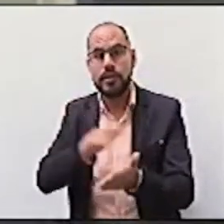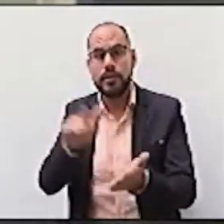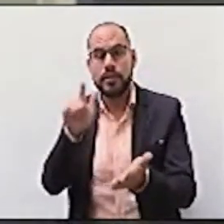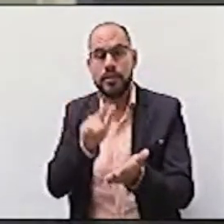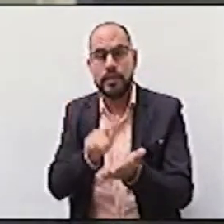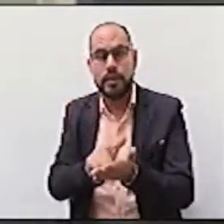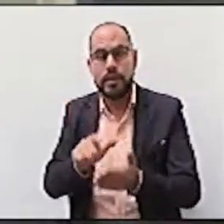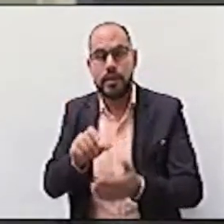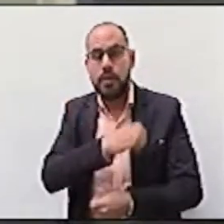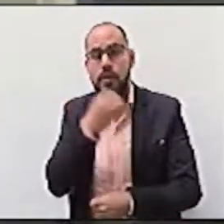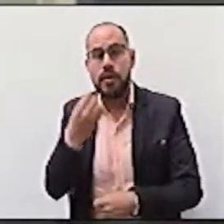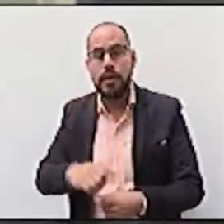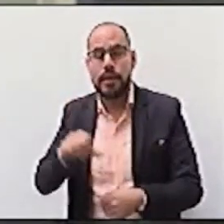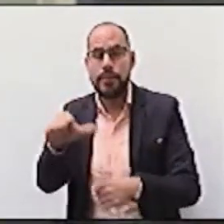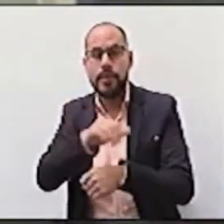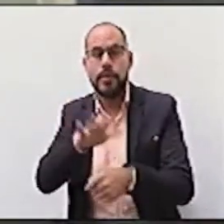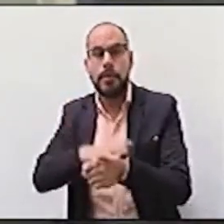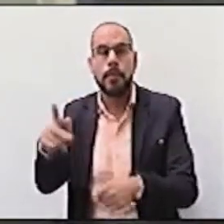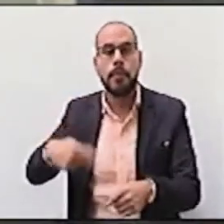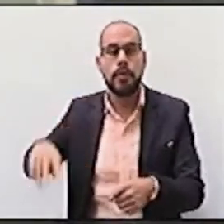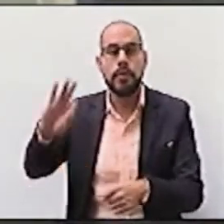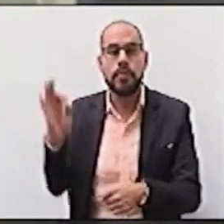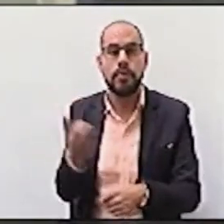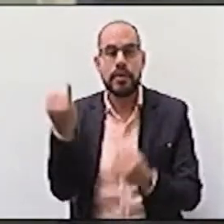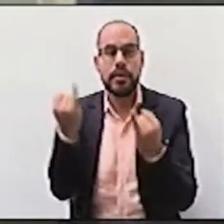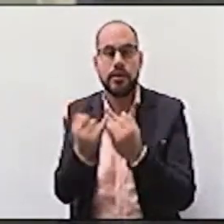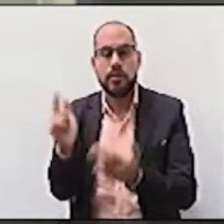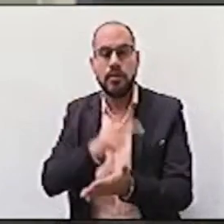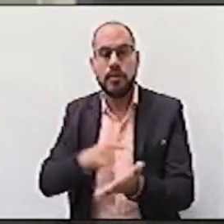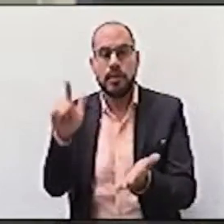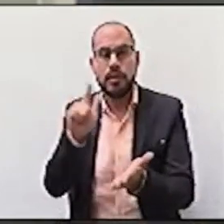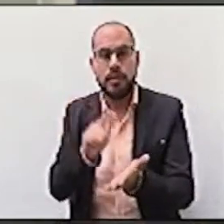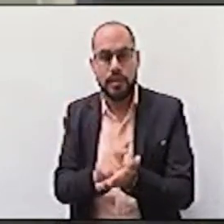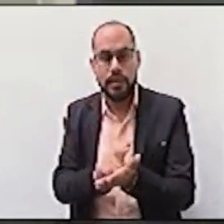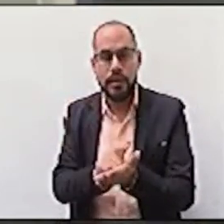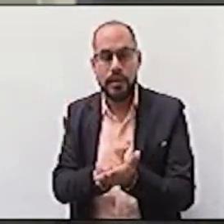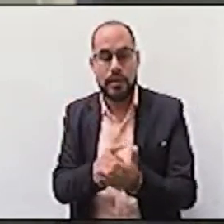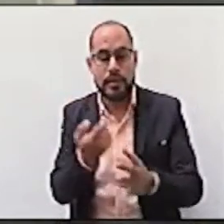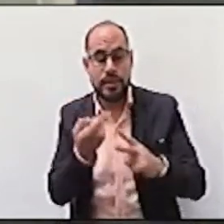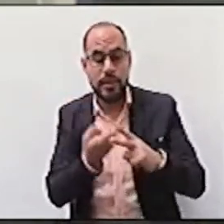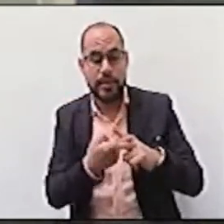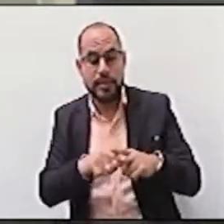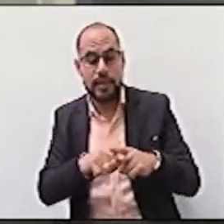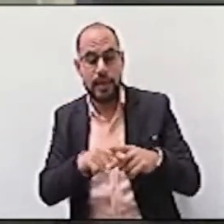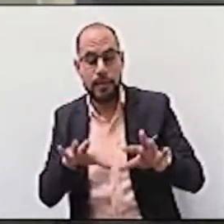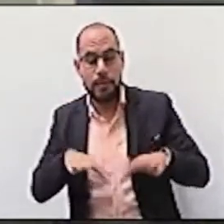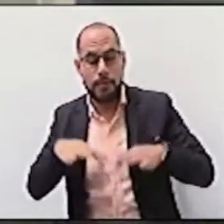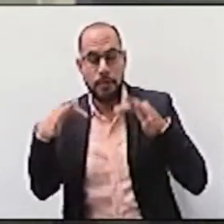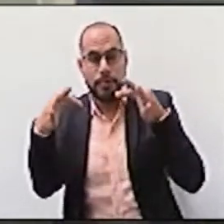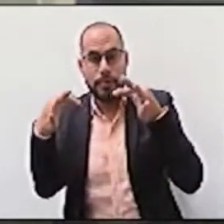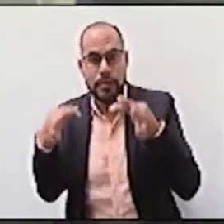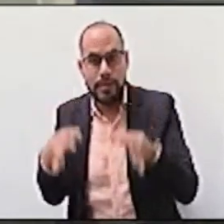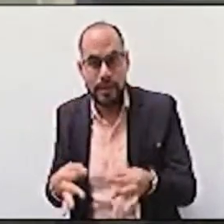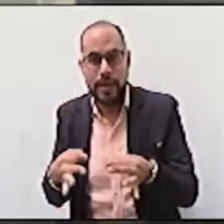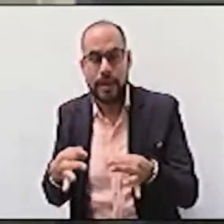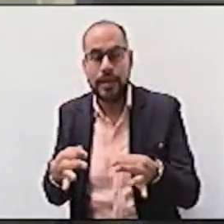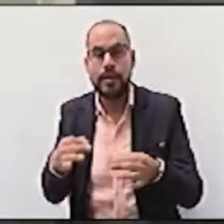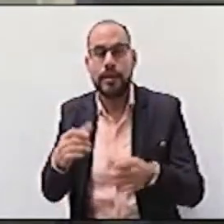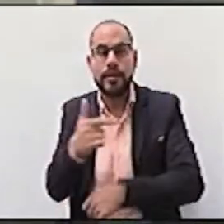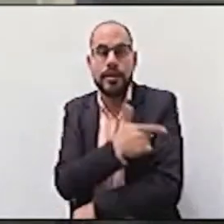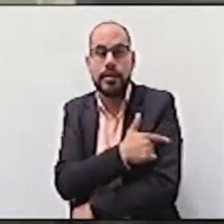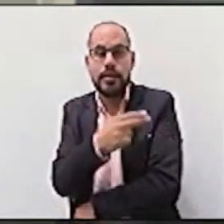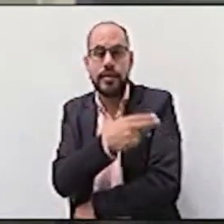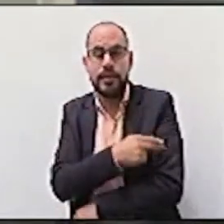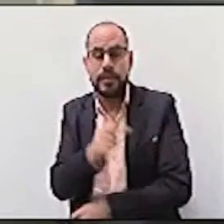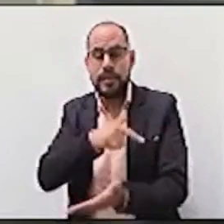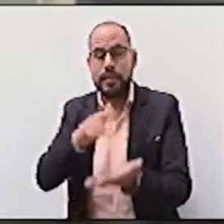Administración Pública Federal, a la ley que da origen a la Guardia Nacional, a la Ley Orgánica del